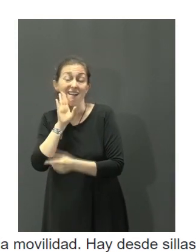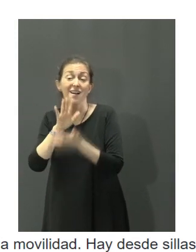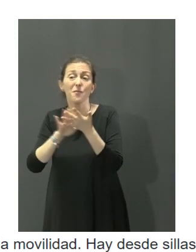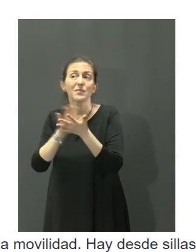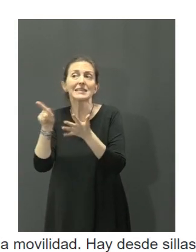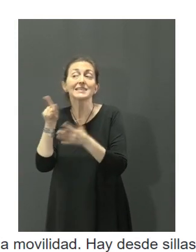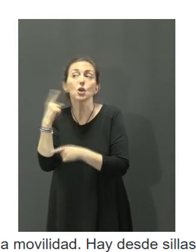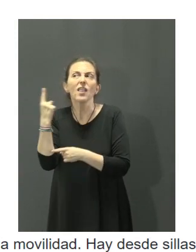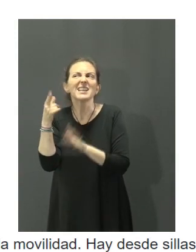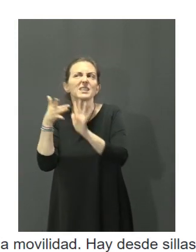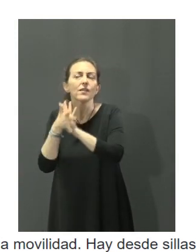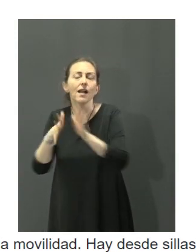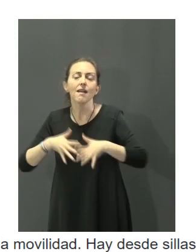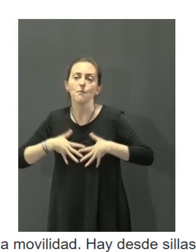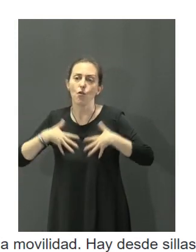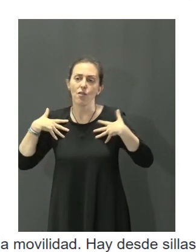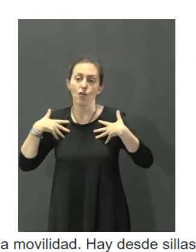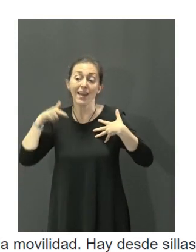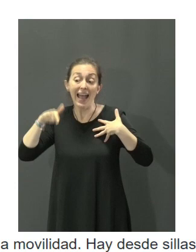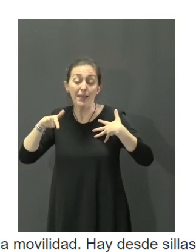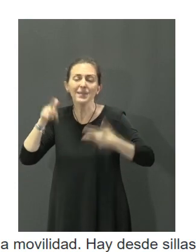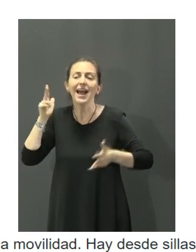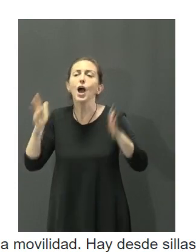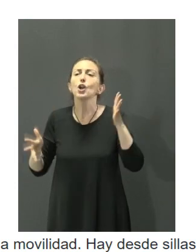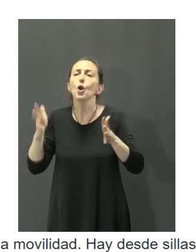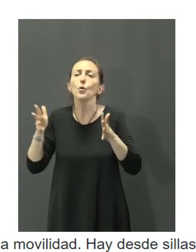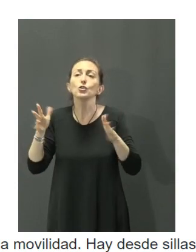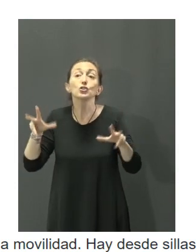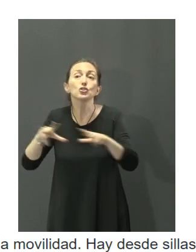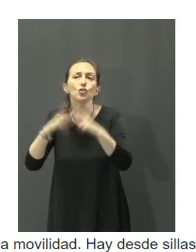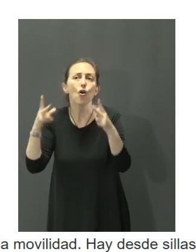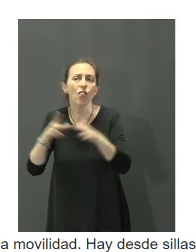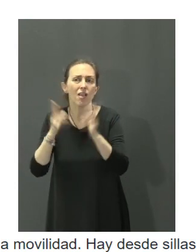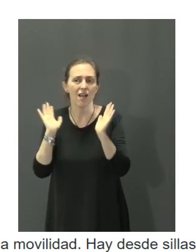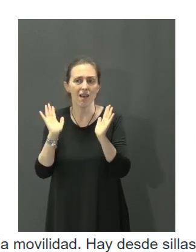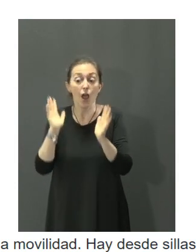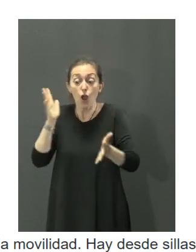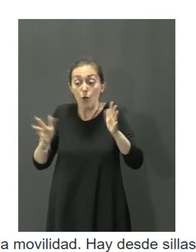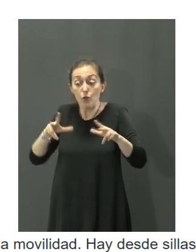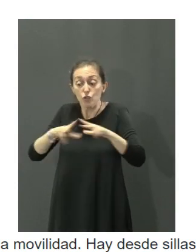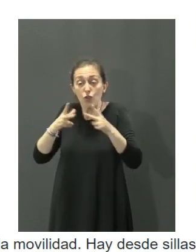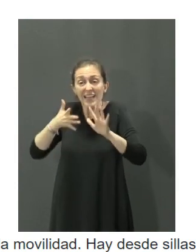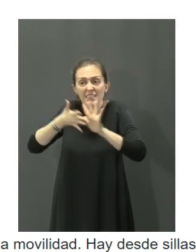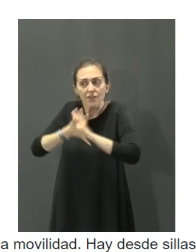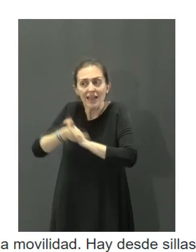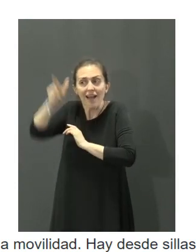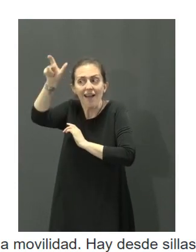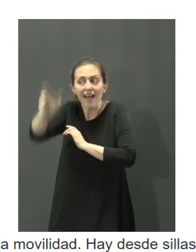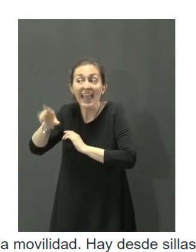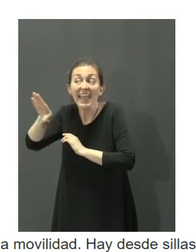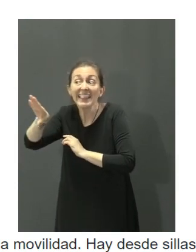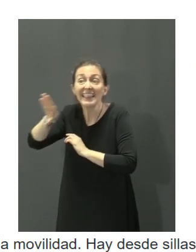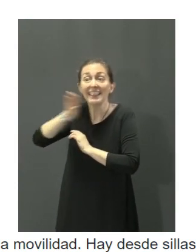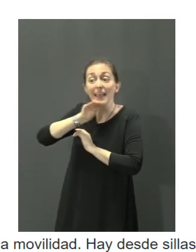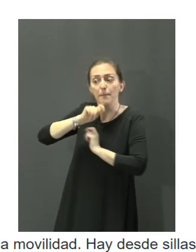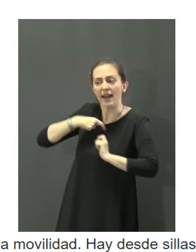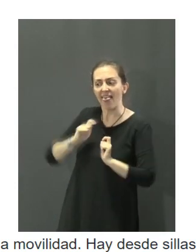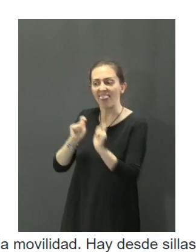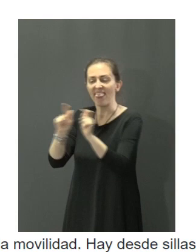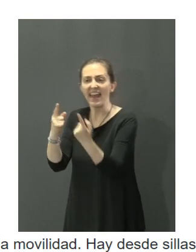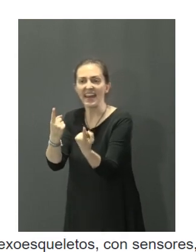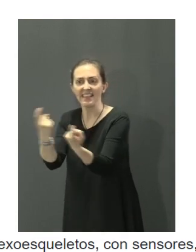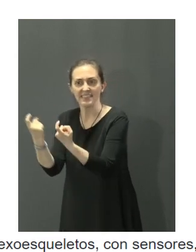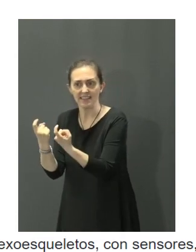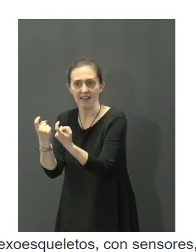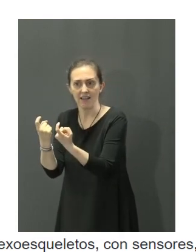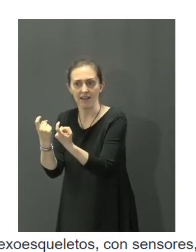una emoción. Entonces, aquí es donde aparecen los robots sociales. Los robots sociales son aquellos robots que tienen que entender a las personas o bien para hacer su labor o que bien